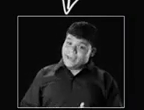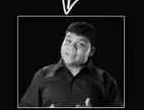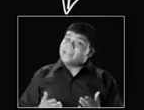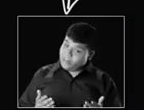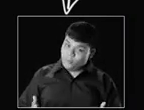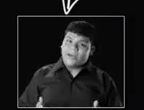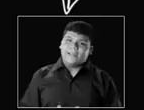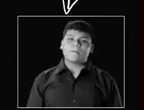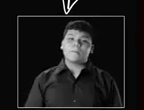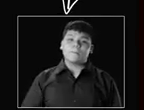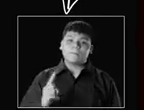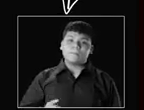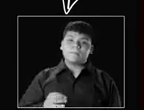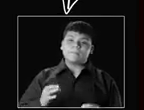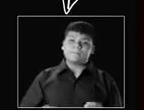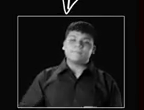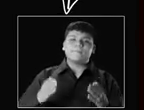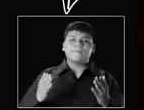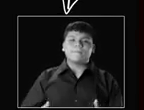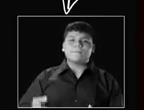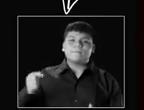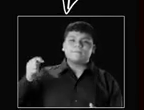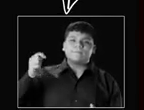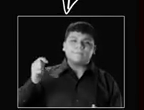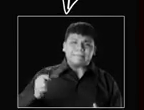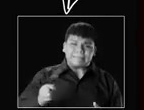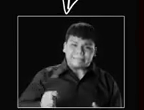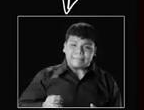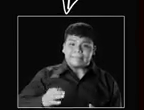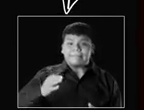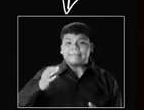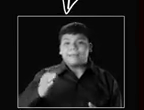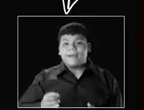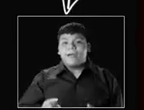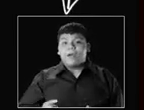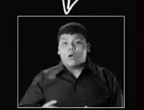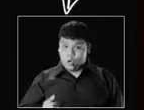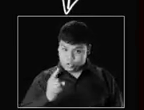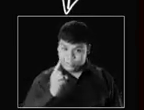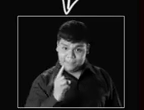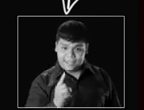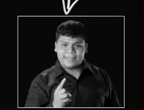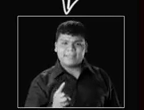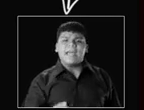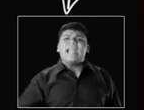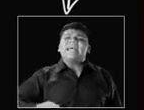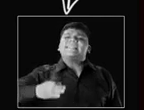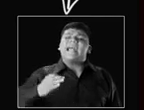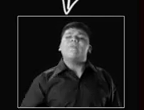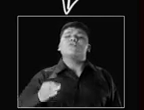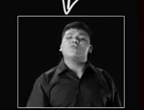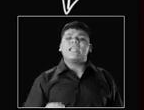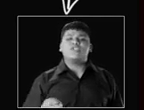encuestas pagadas se equivocan. Con los independientes les vamos a poner la chinga de su vida. Con los independientes